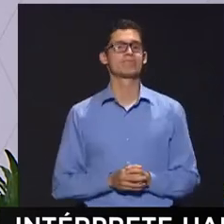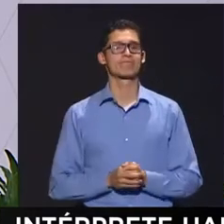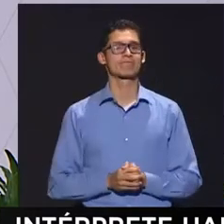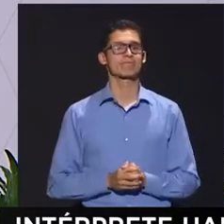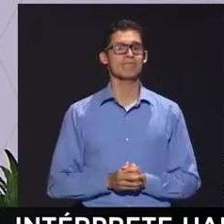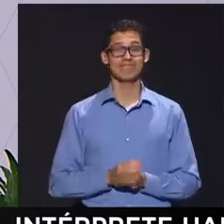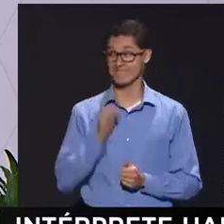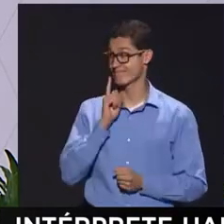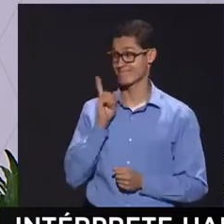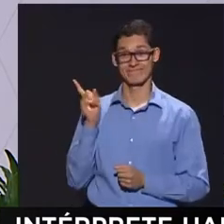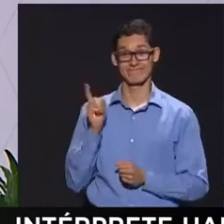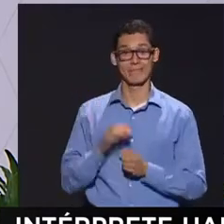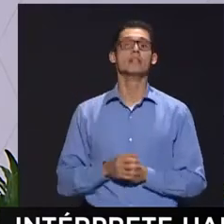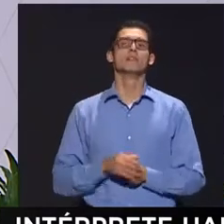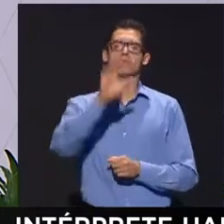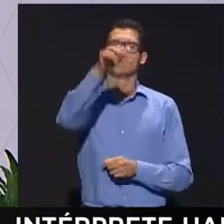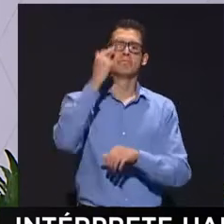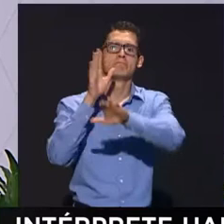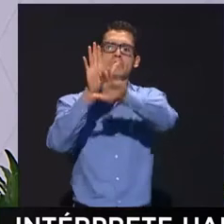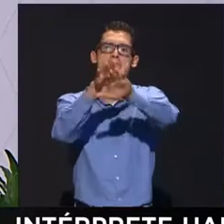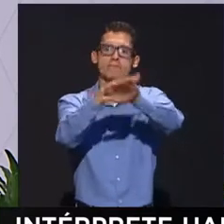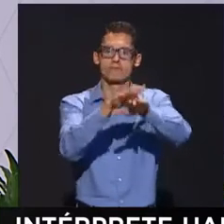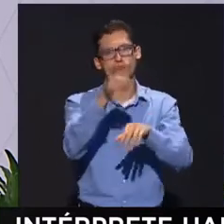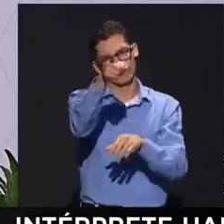sus experiencias o compartir sobre este tema con nosotros,